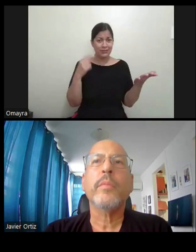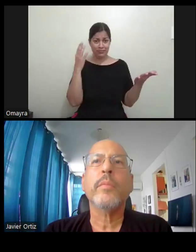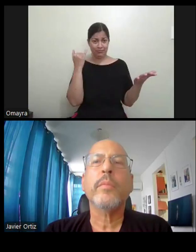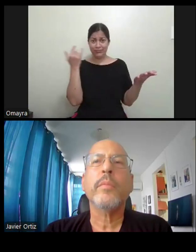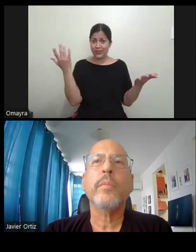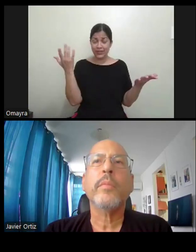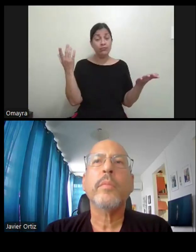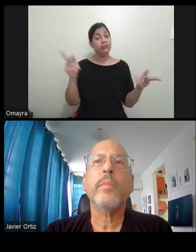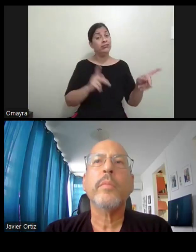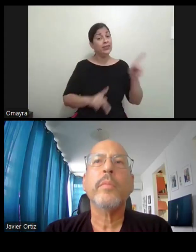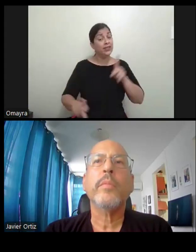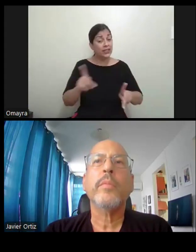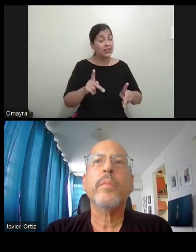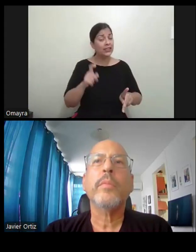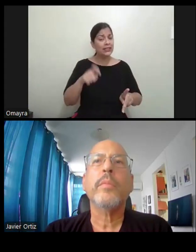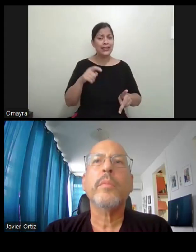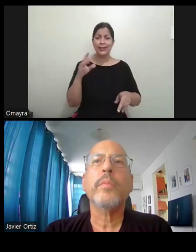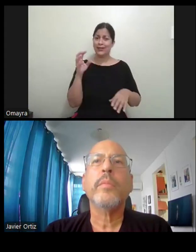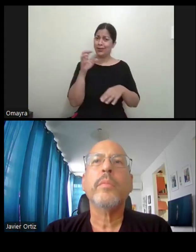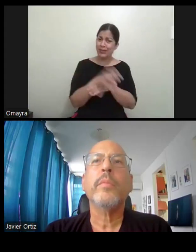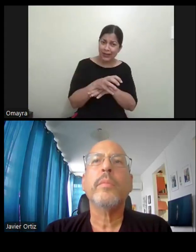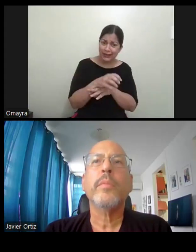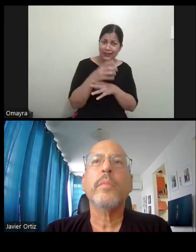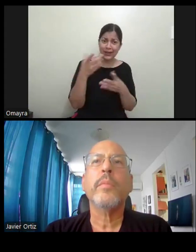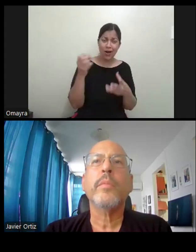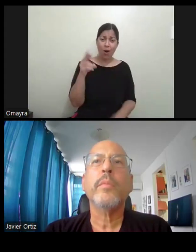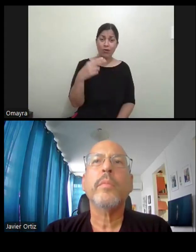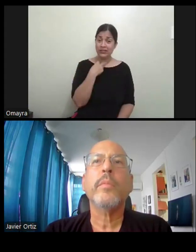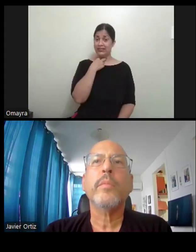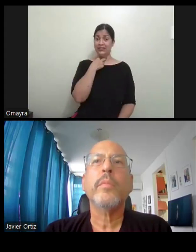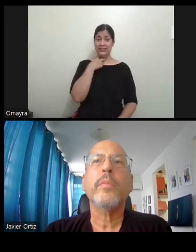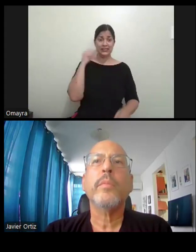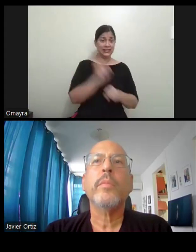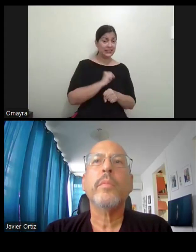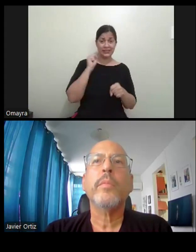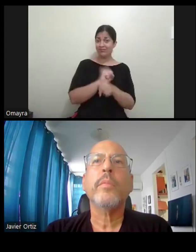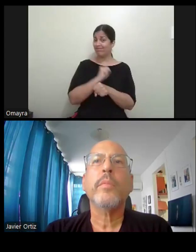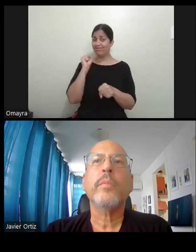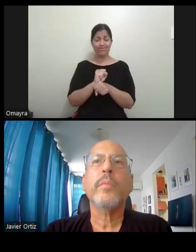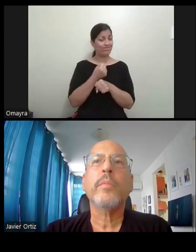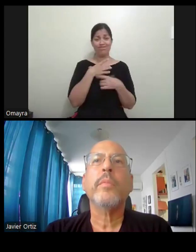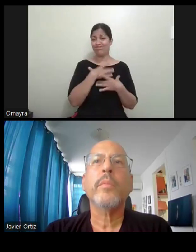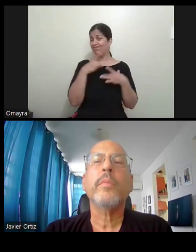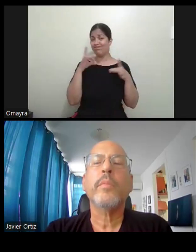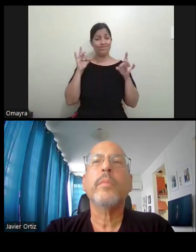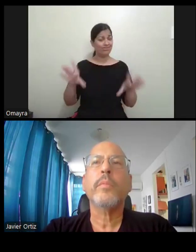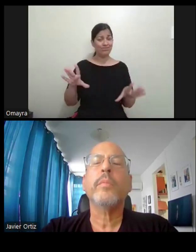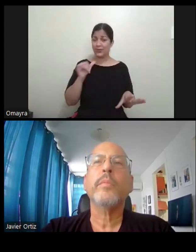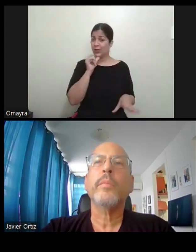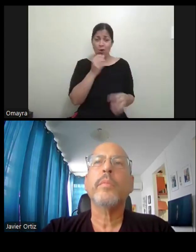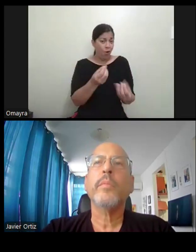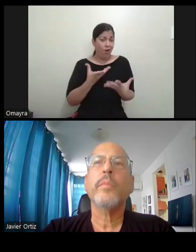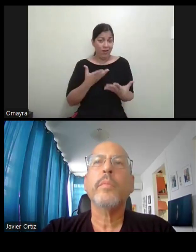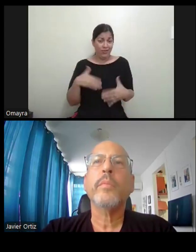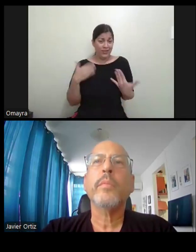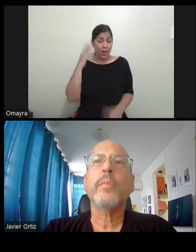de la gente que está obligada o atrapada realizando una labor que no le gusta, que no le hace feliz. Y por eso